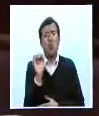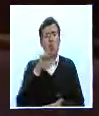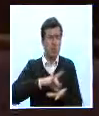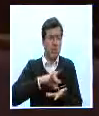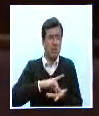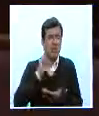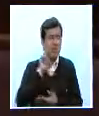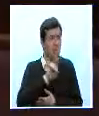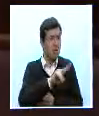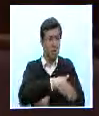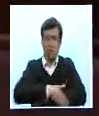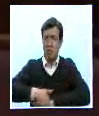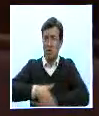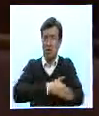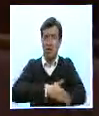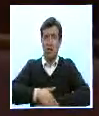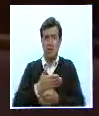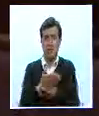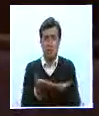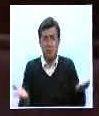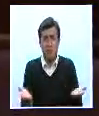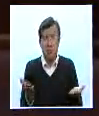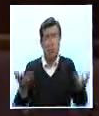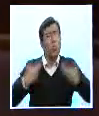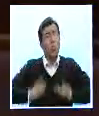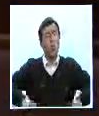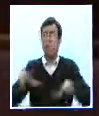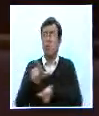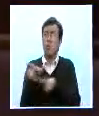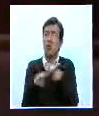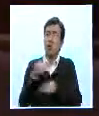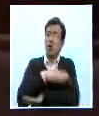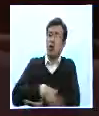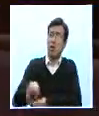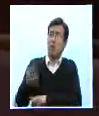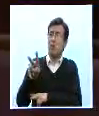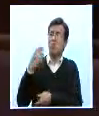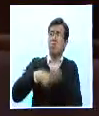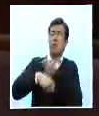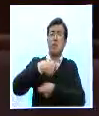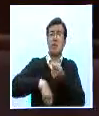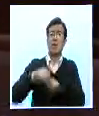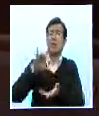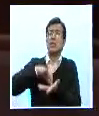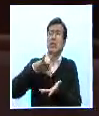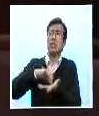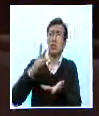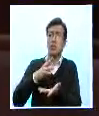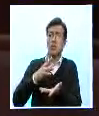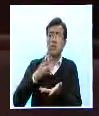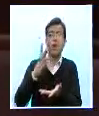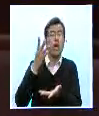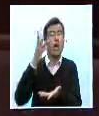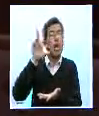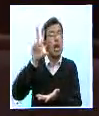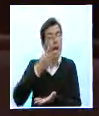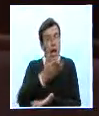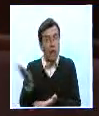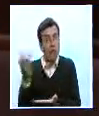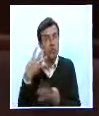nosotros encontramos en la calle en el lugar que vayamos encontramos eso precisamente quedaría excluido del ámbito penal